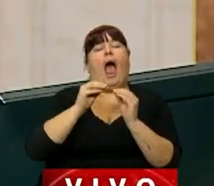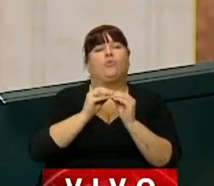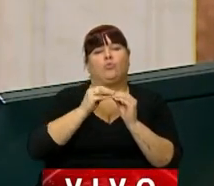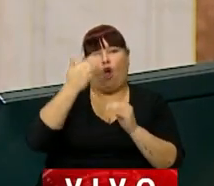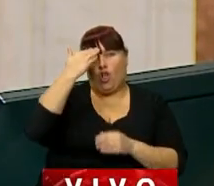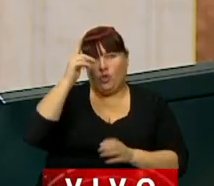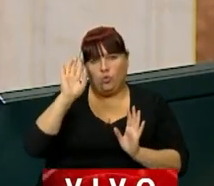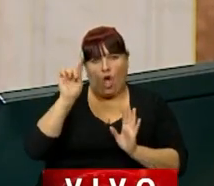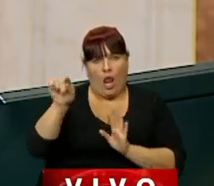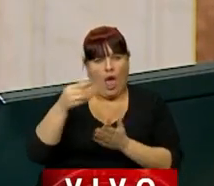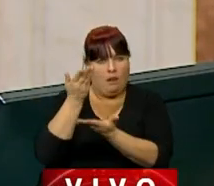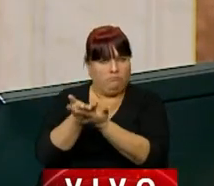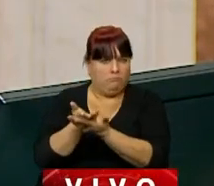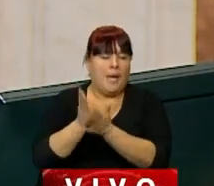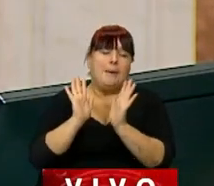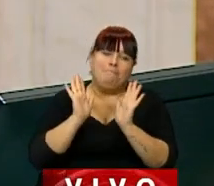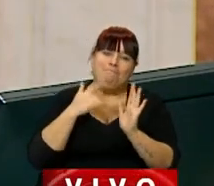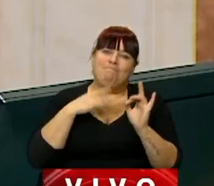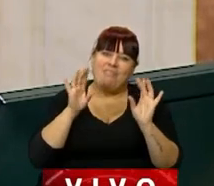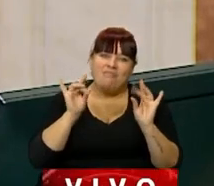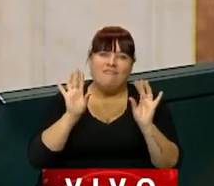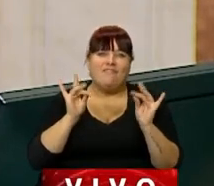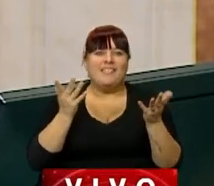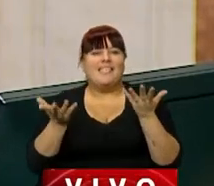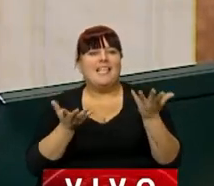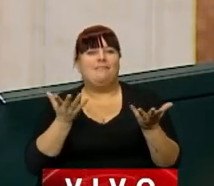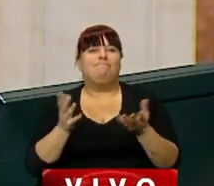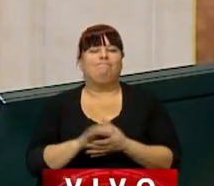Constitucionales, aunque me cuesta,